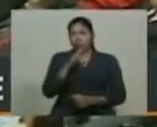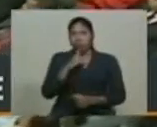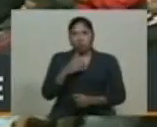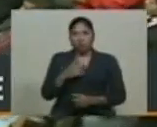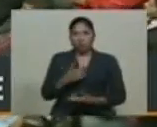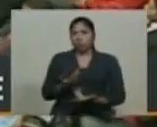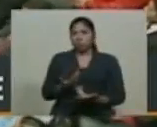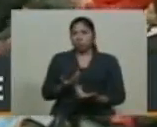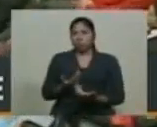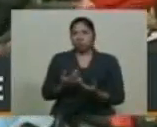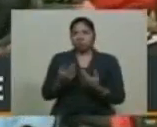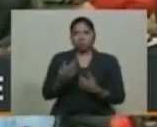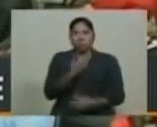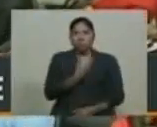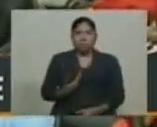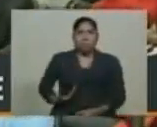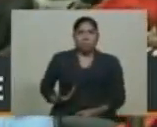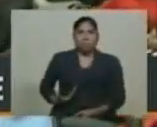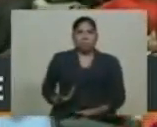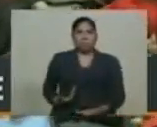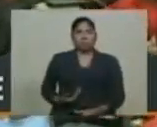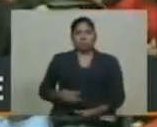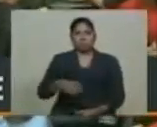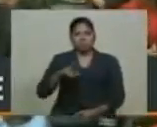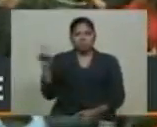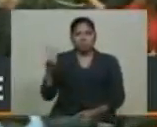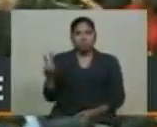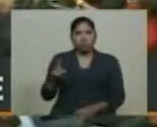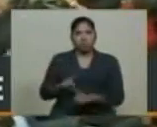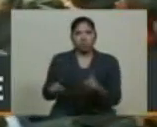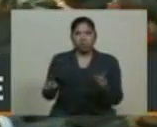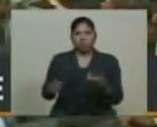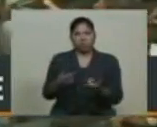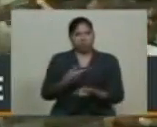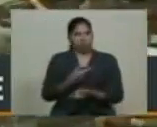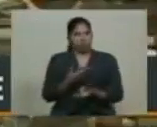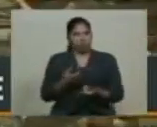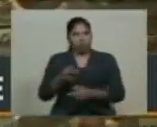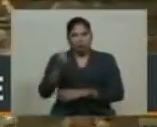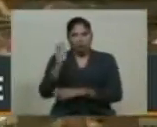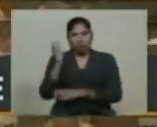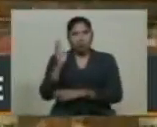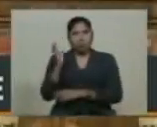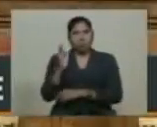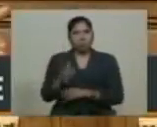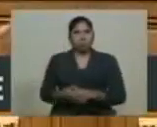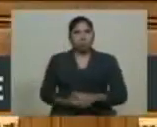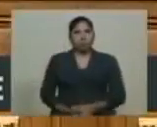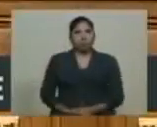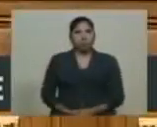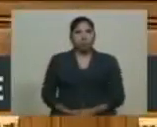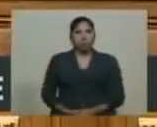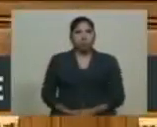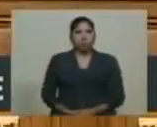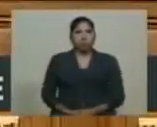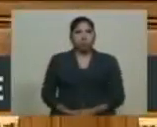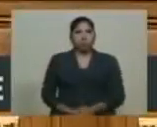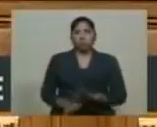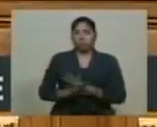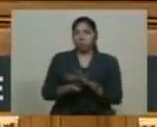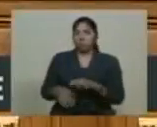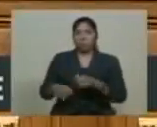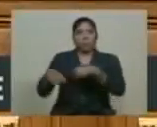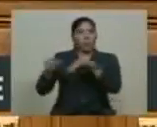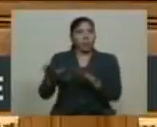otros disparates, aunque ya la Asamblea en desacato que la designó había decretado abandono del